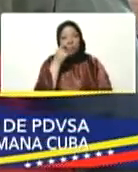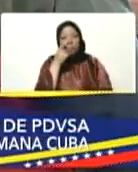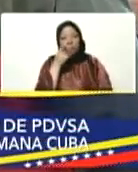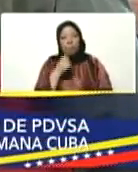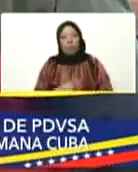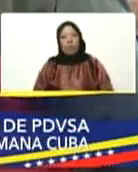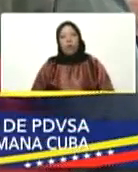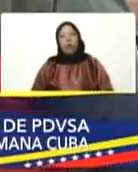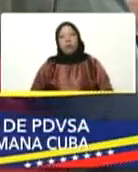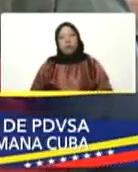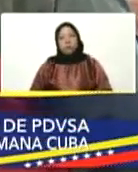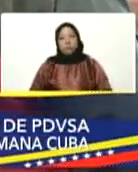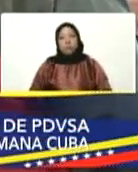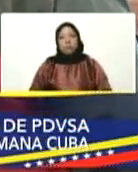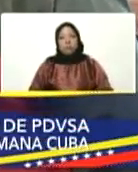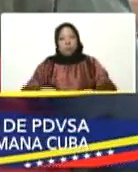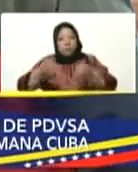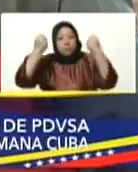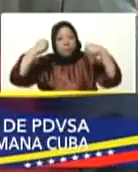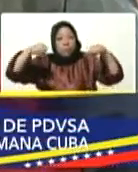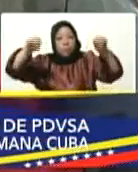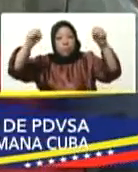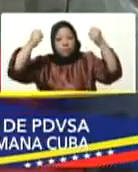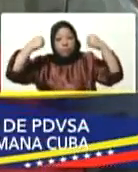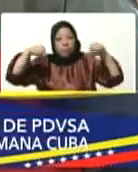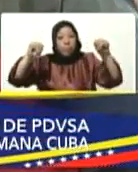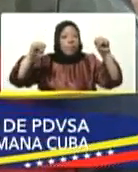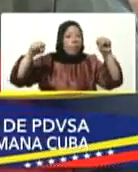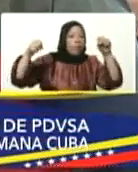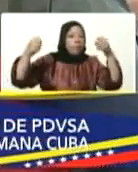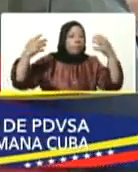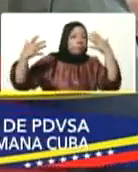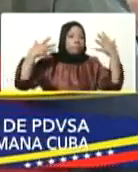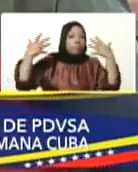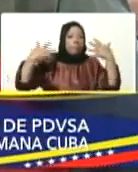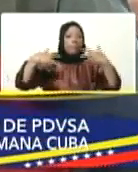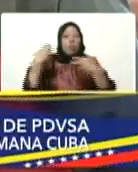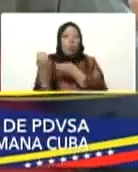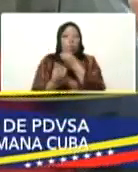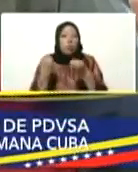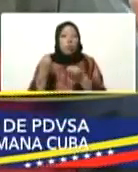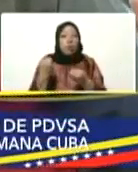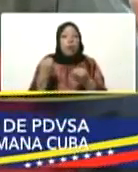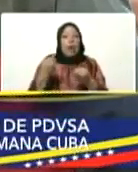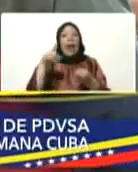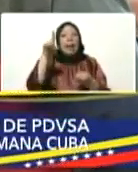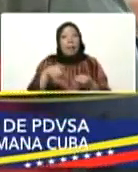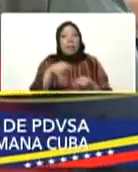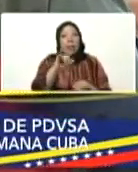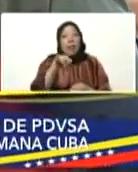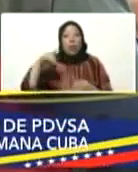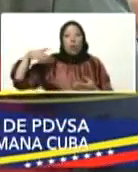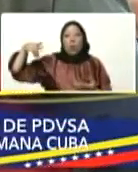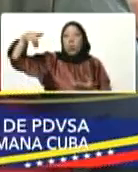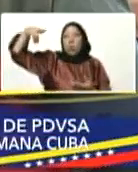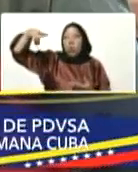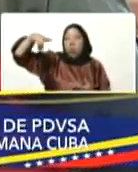práctica inédita, como por ejemplo el empleo de helicópteros para el bombardeo de